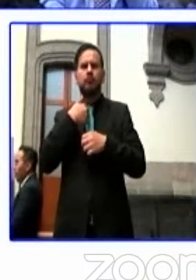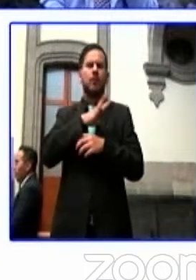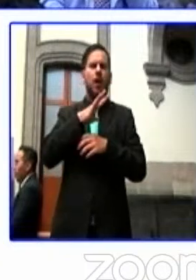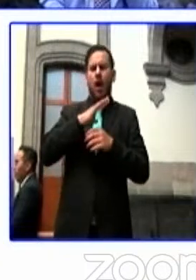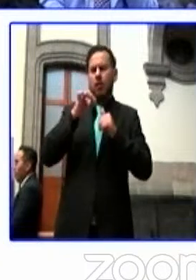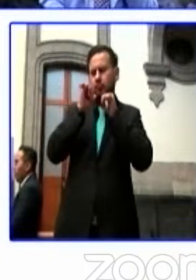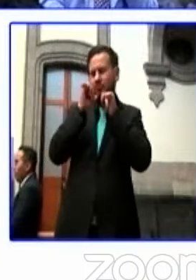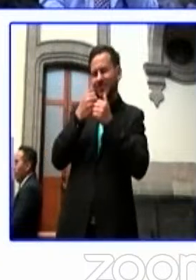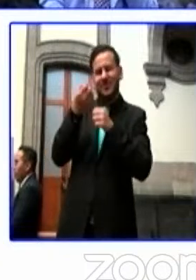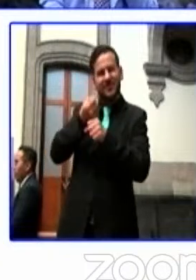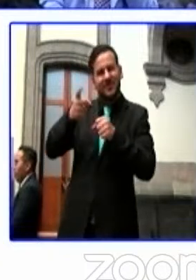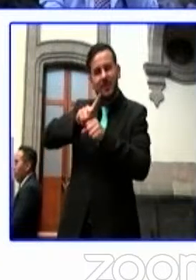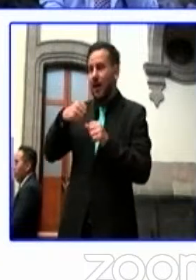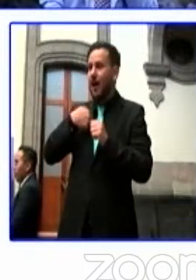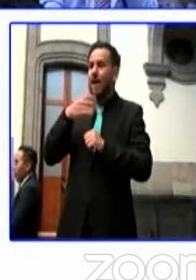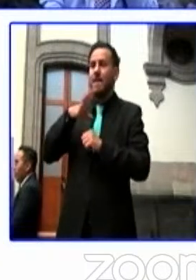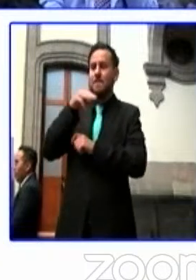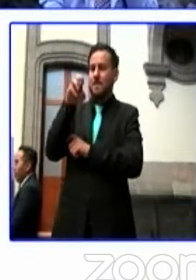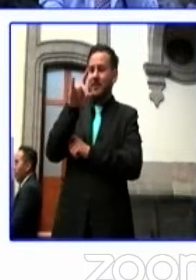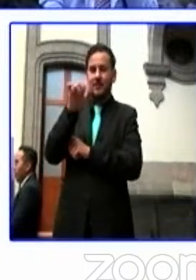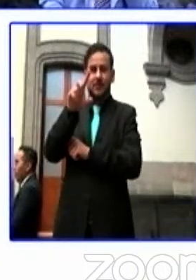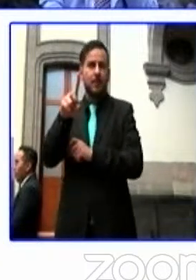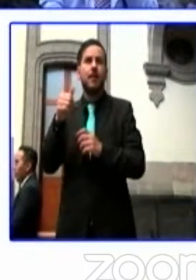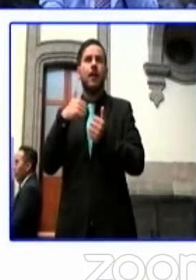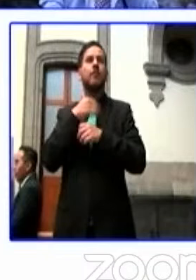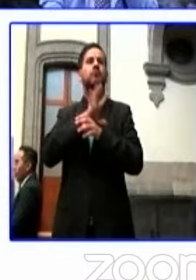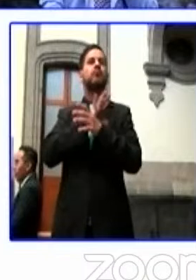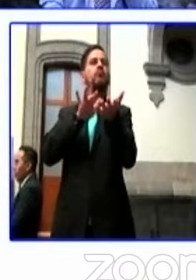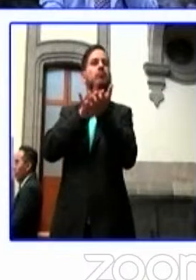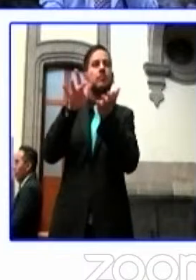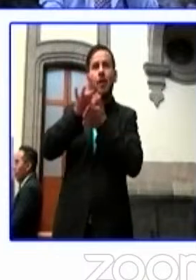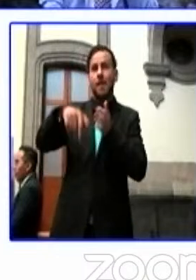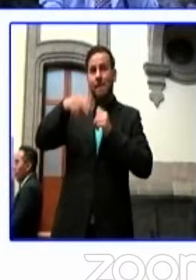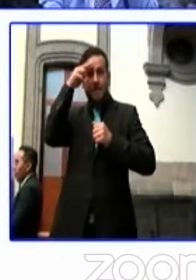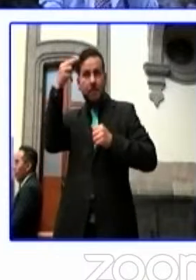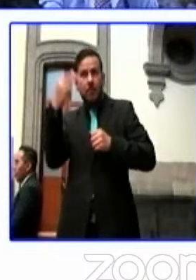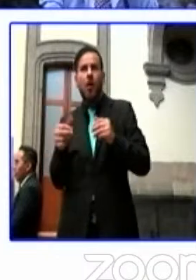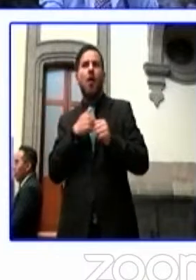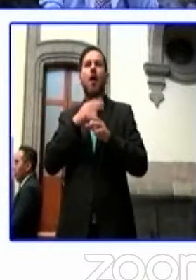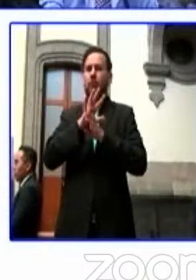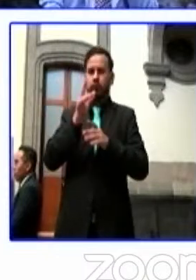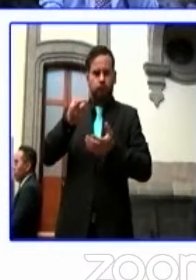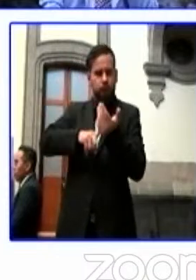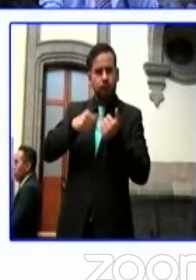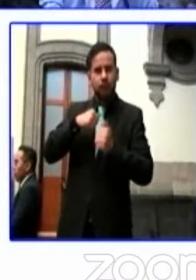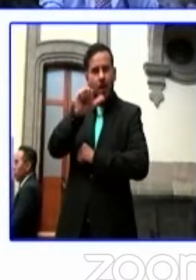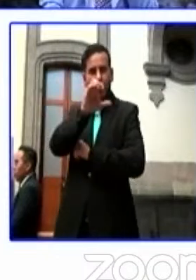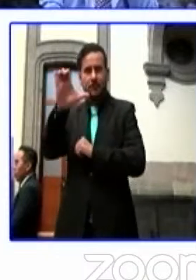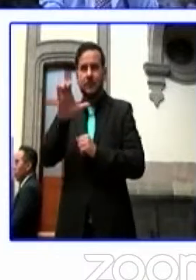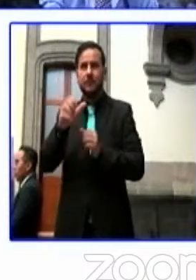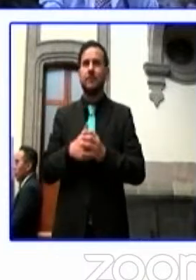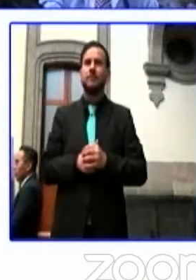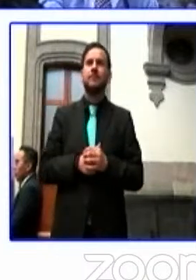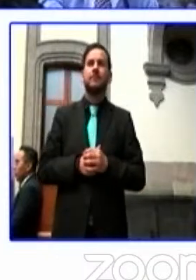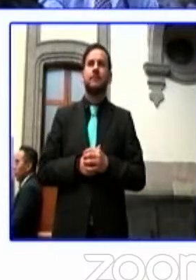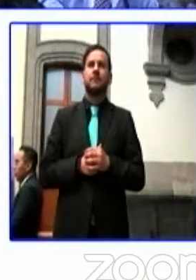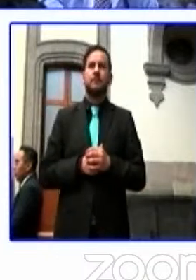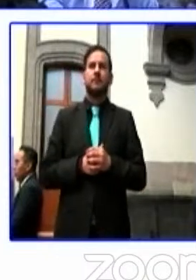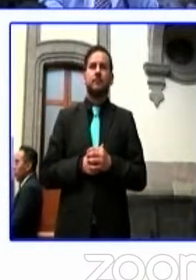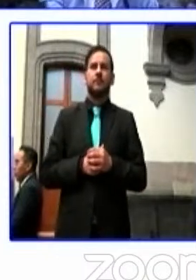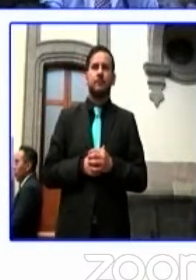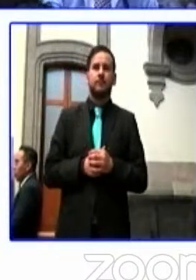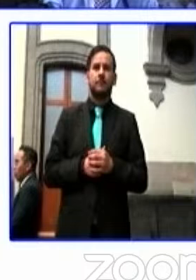Civil en la Fundación Merced, con el apoyo del Centro Mexicano para la Filantropía AC. Ha